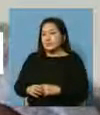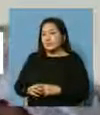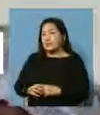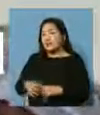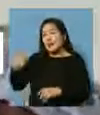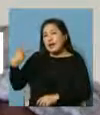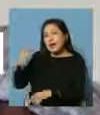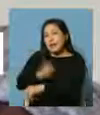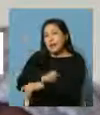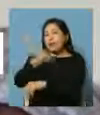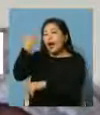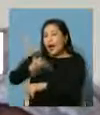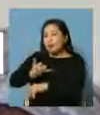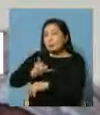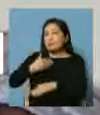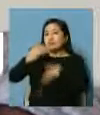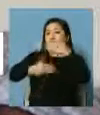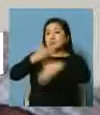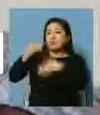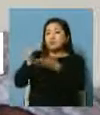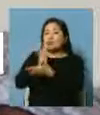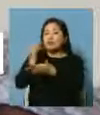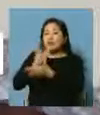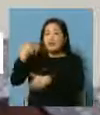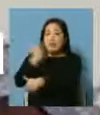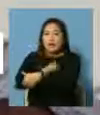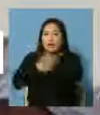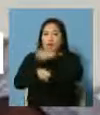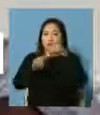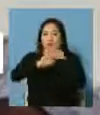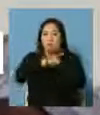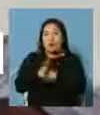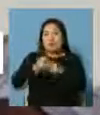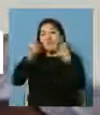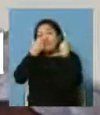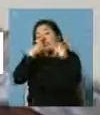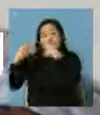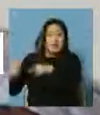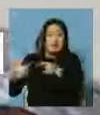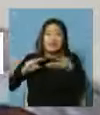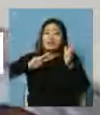Y la vacuna, hay varias vacunas que se están desarrollando con distintas tecnologías,